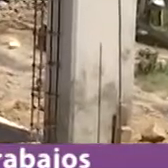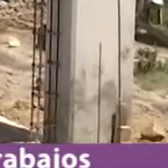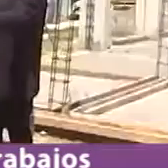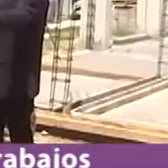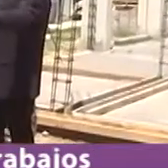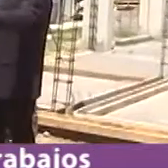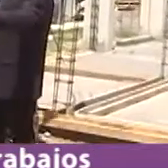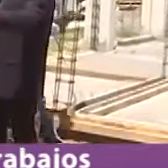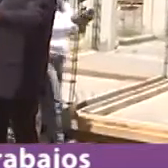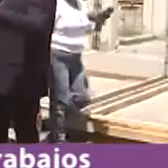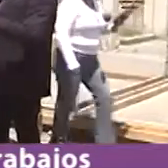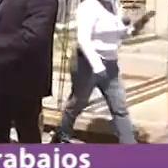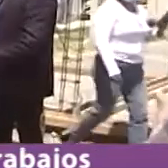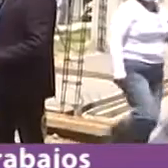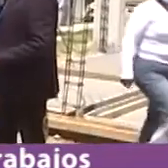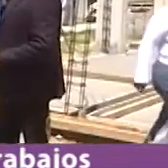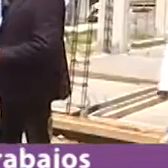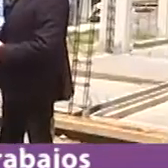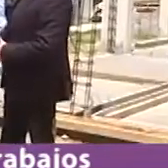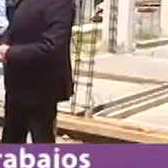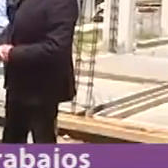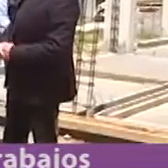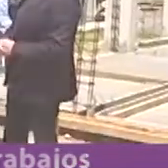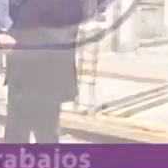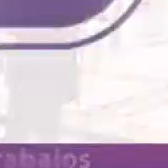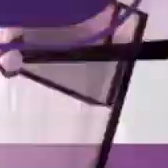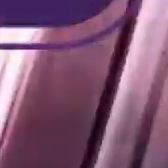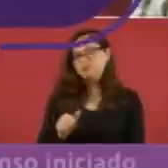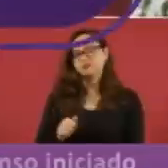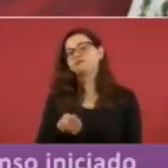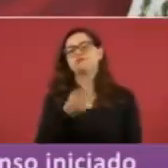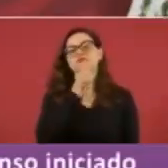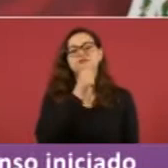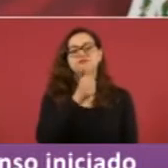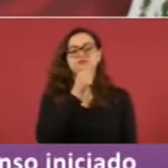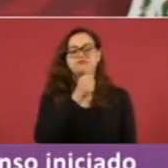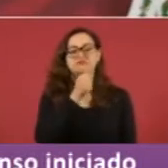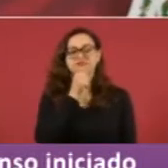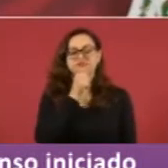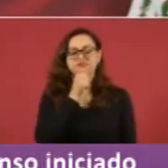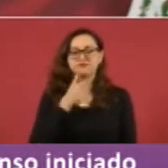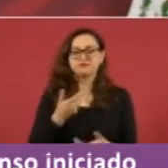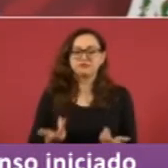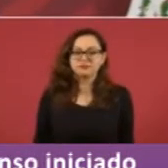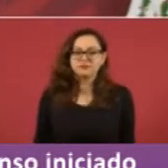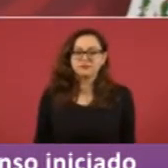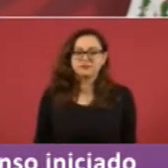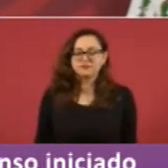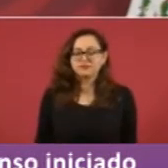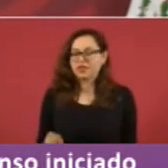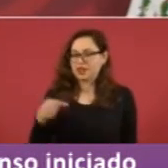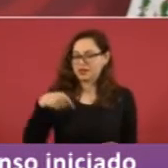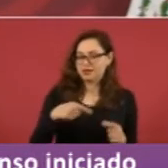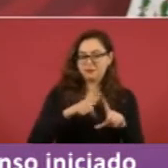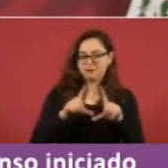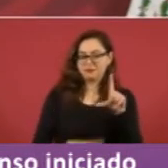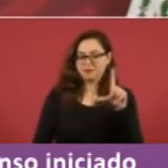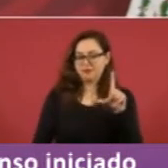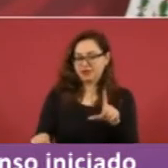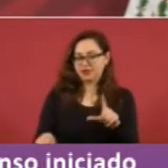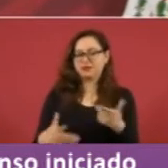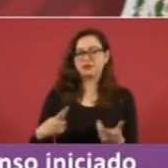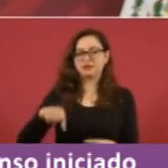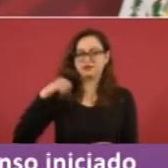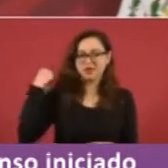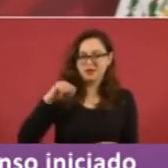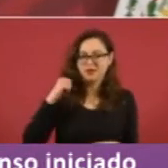vocacional, servicio médico, prefectura y biblioteca. El presidente Andrés Manuel López Obrador informó que no se reportaron daños mayores